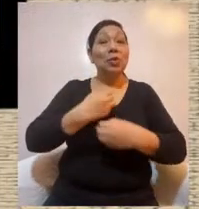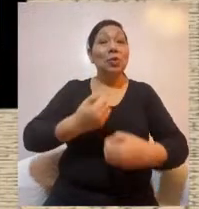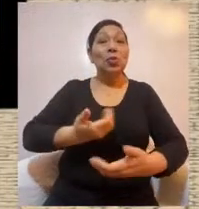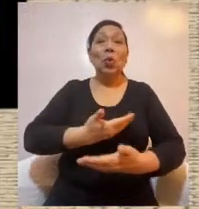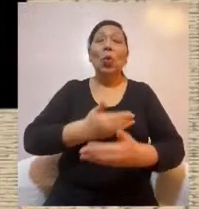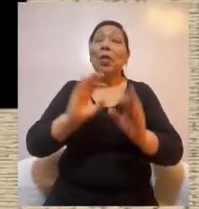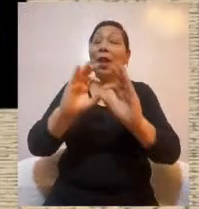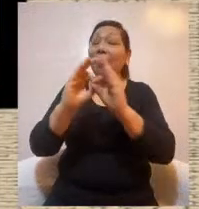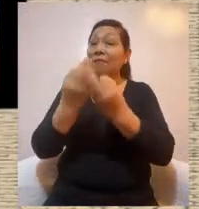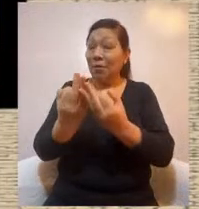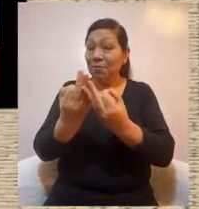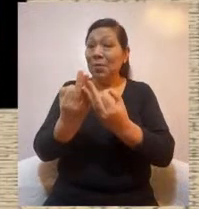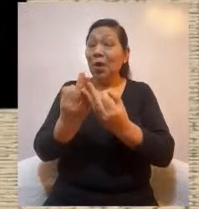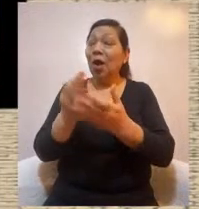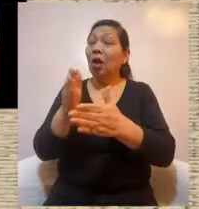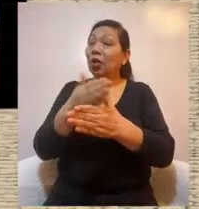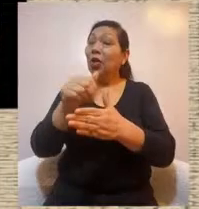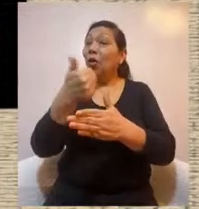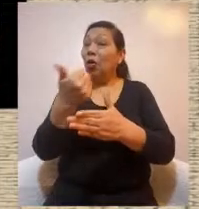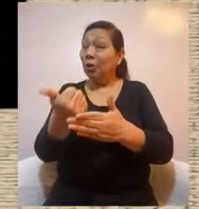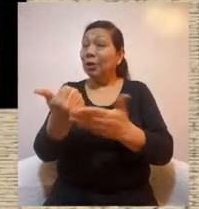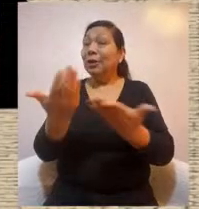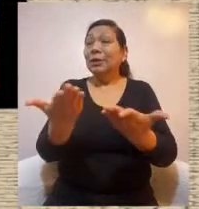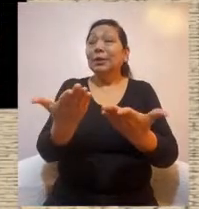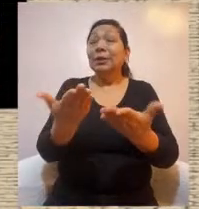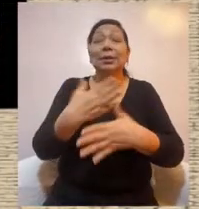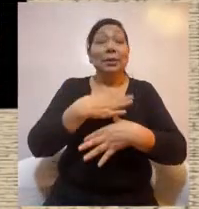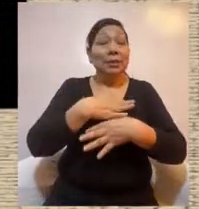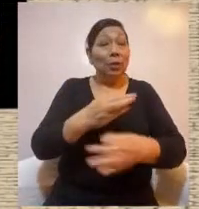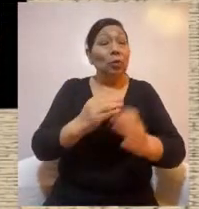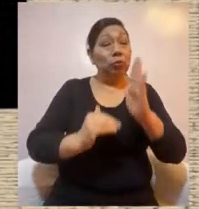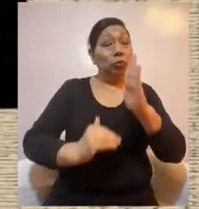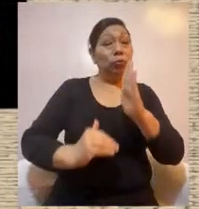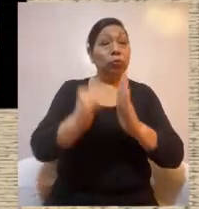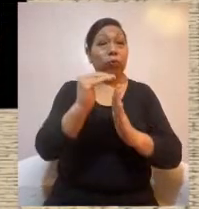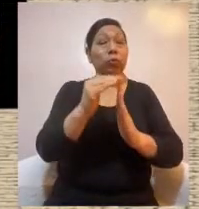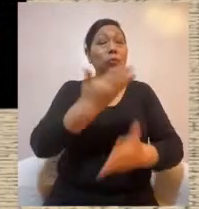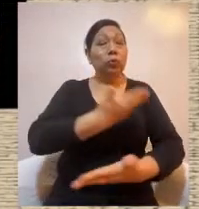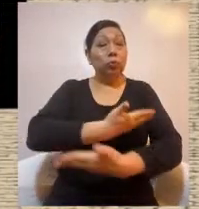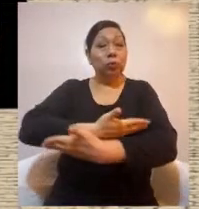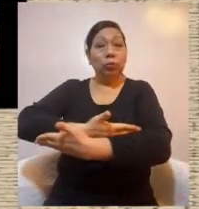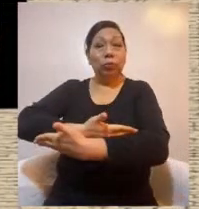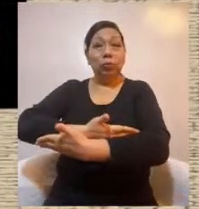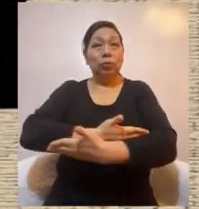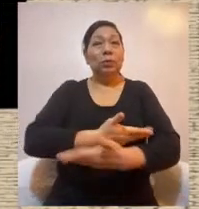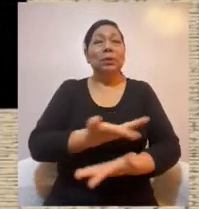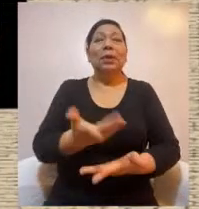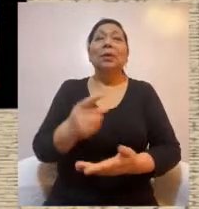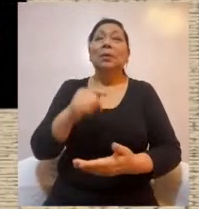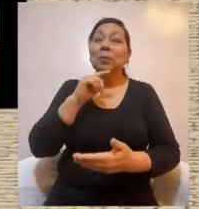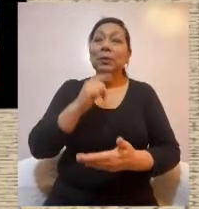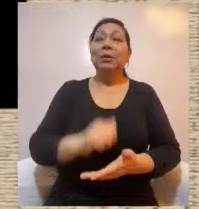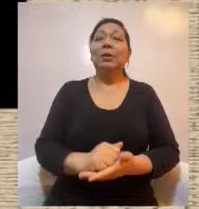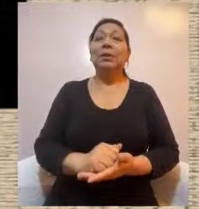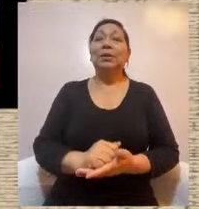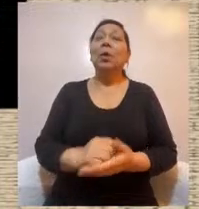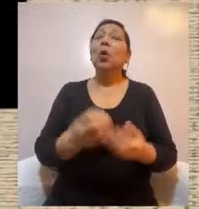la salud del medio familiar y, entre otros, el interés superior del niño y de la